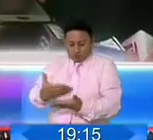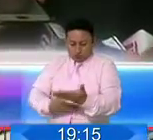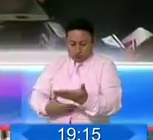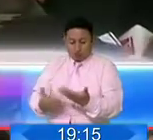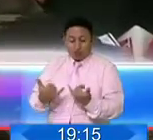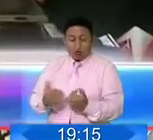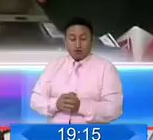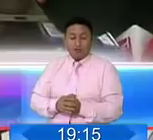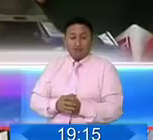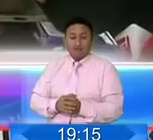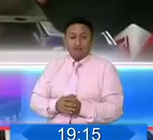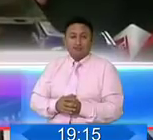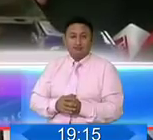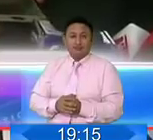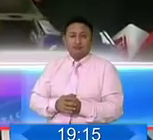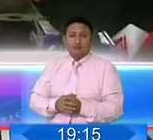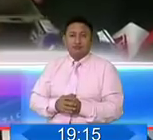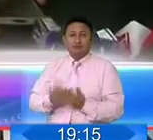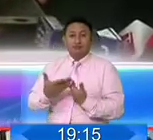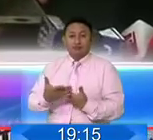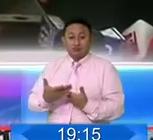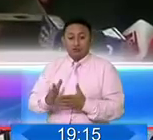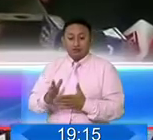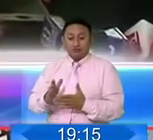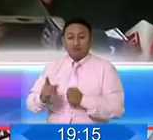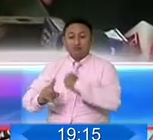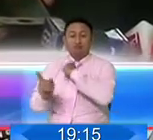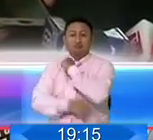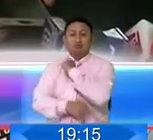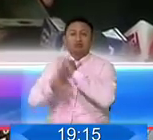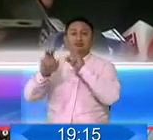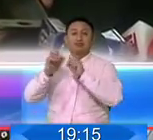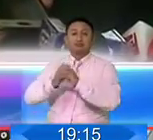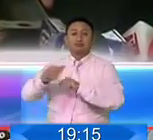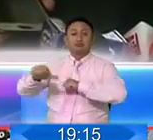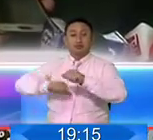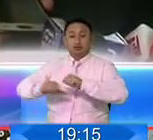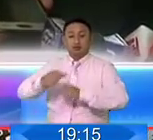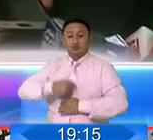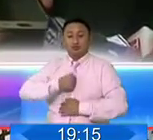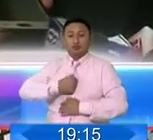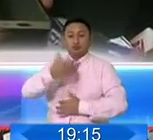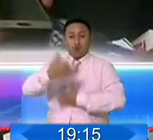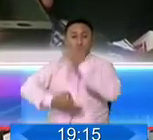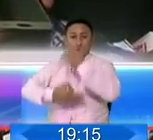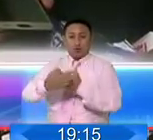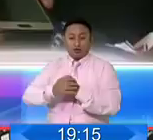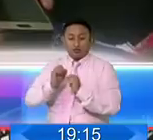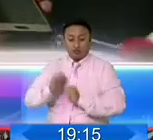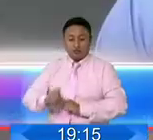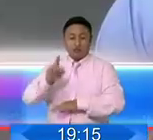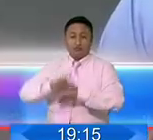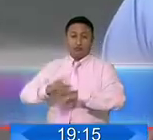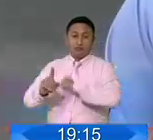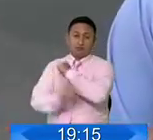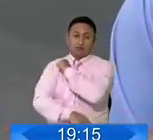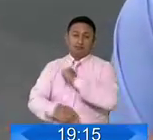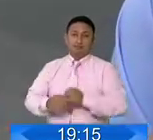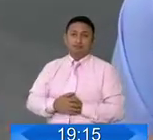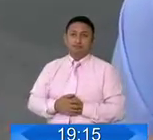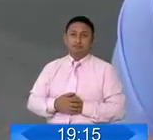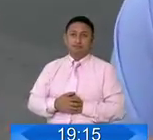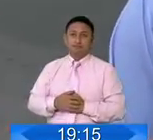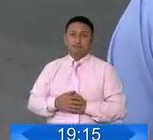a predeterminar sanciones de tipo administrativo, de tipo civil e indicios de responsabilidad penal. Yo creo